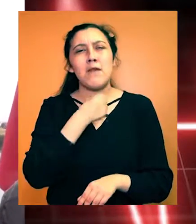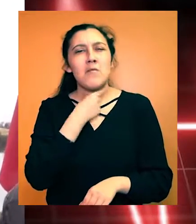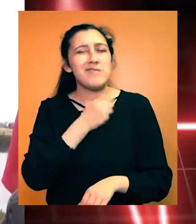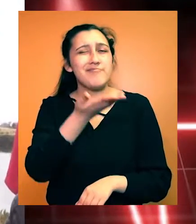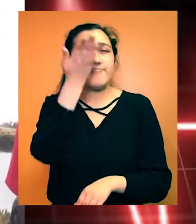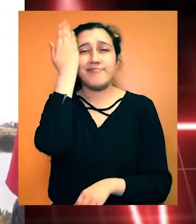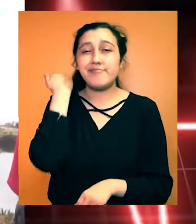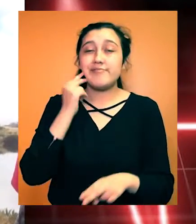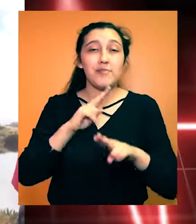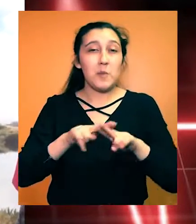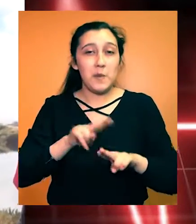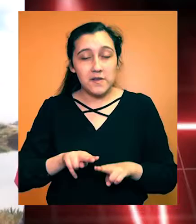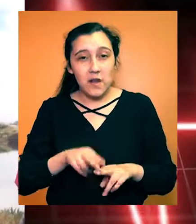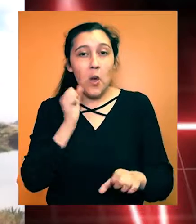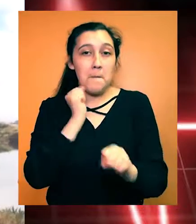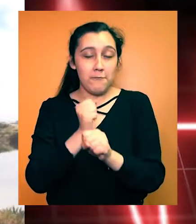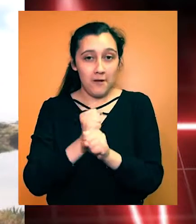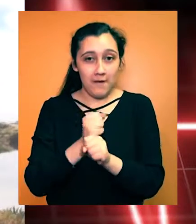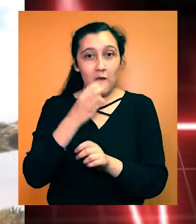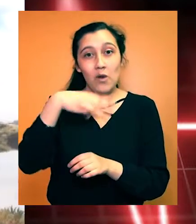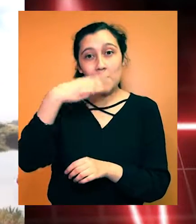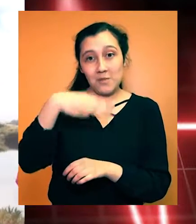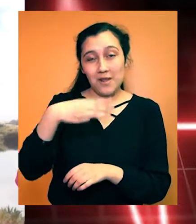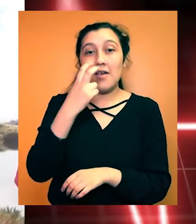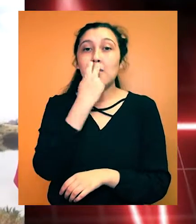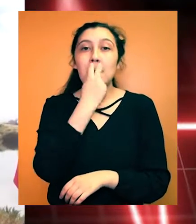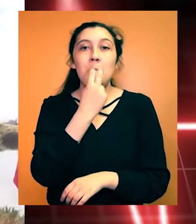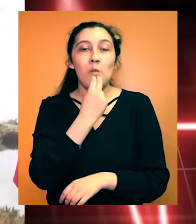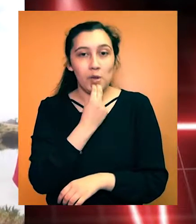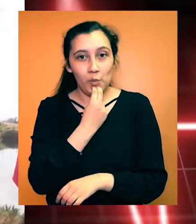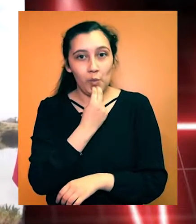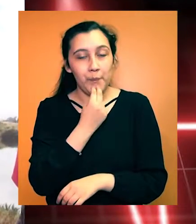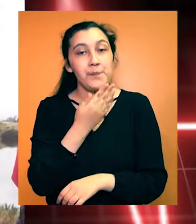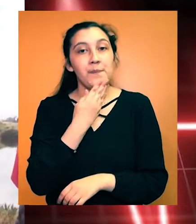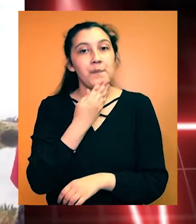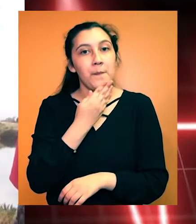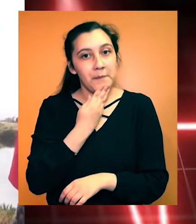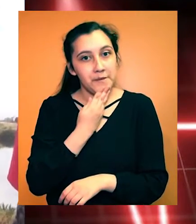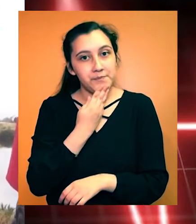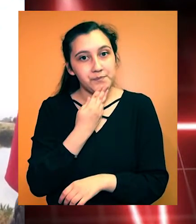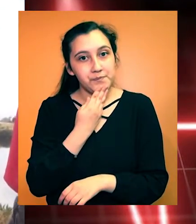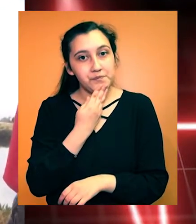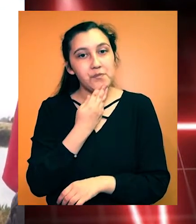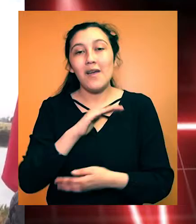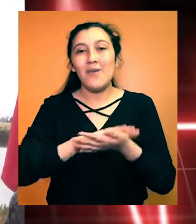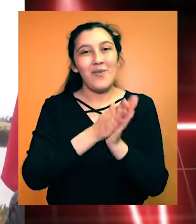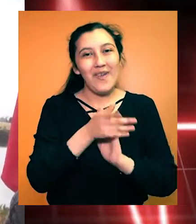obra. Fue un anhelo que tuvimos por mucho tiempo, por el cual hemos trabajado directamente con la Municipalidad de Puerto Montt y todo su